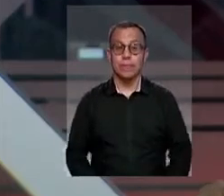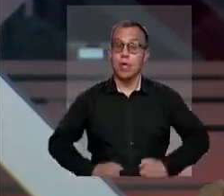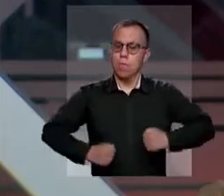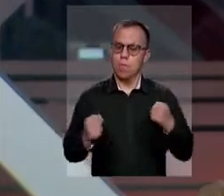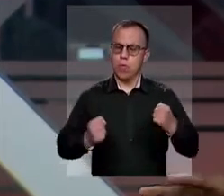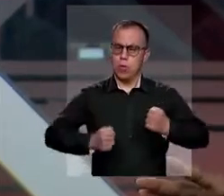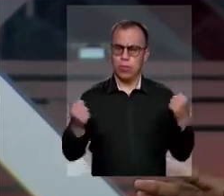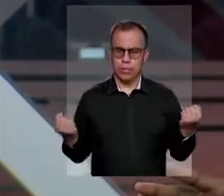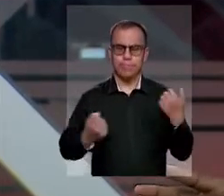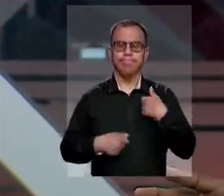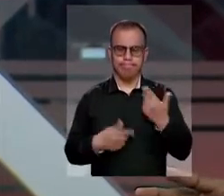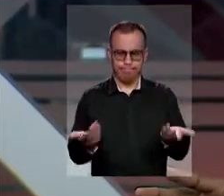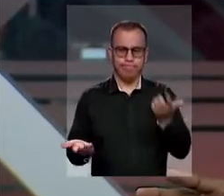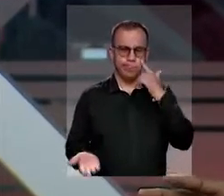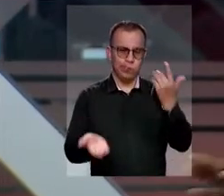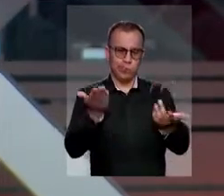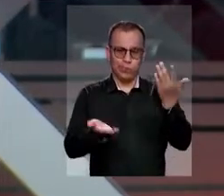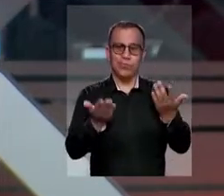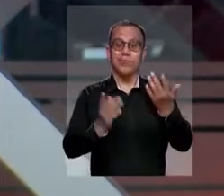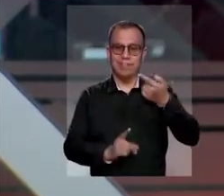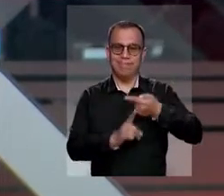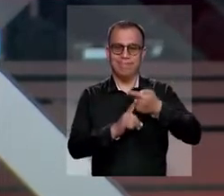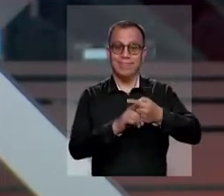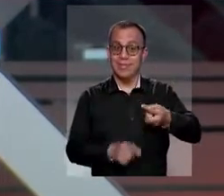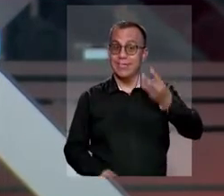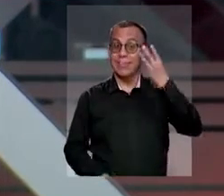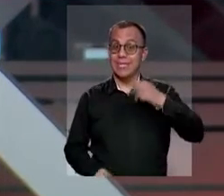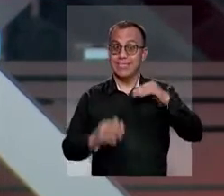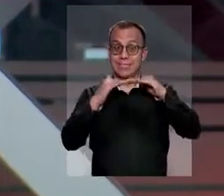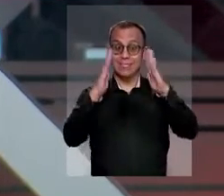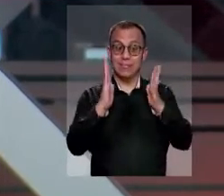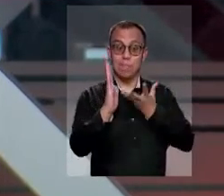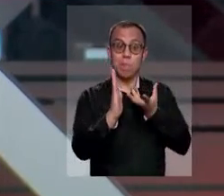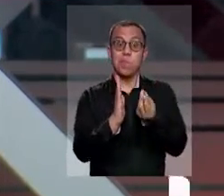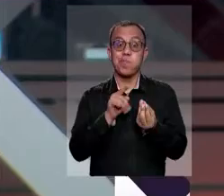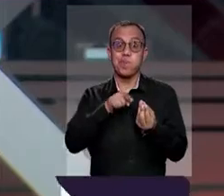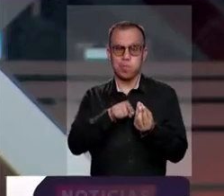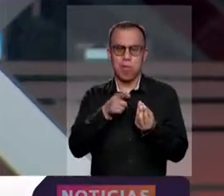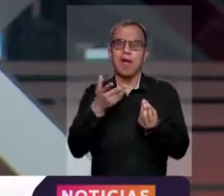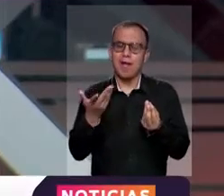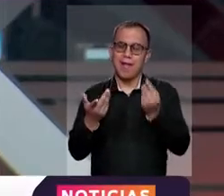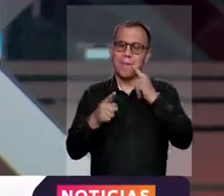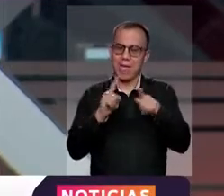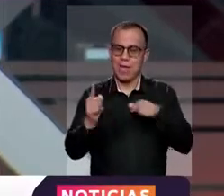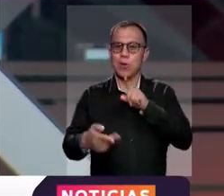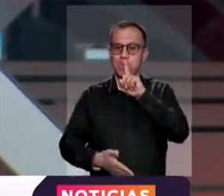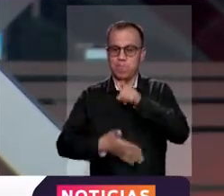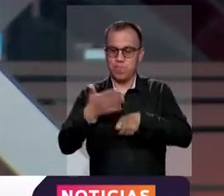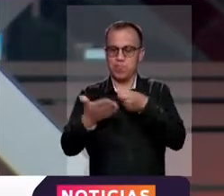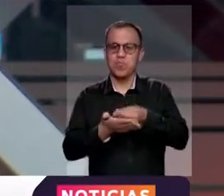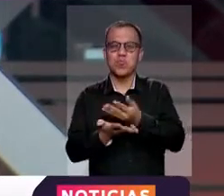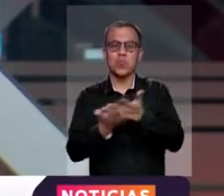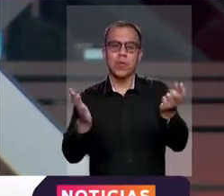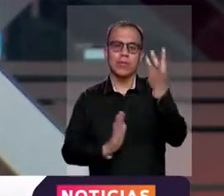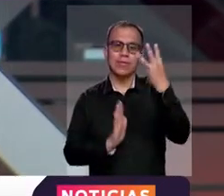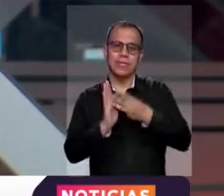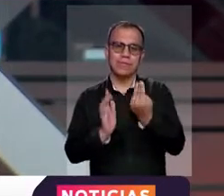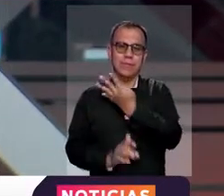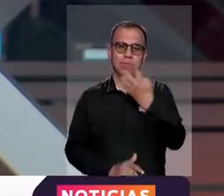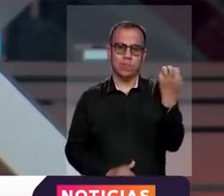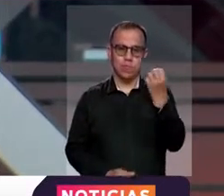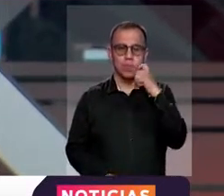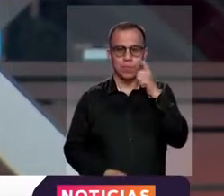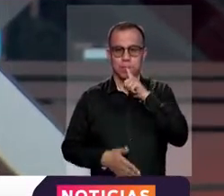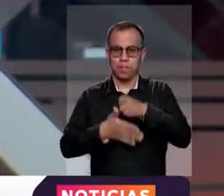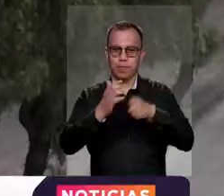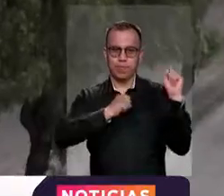Bogotá registró un balance positivo en los 3 días de confinamiento. Aún así, se impusieron más de 3.900